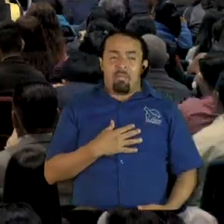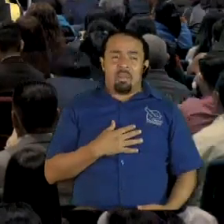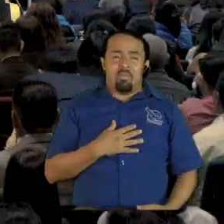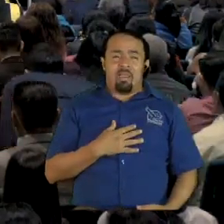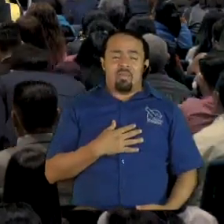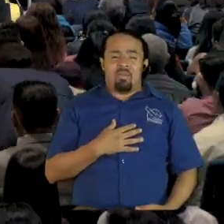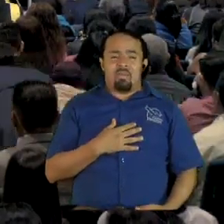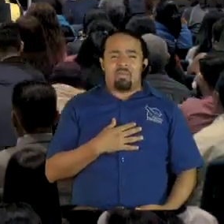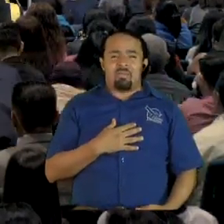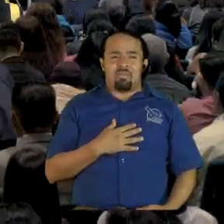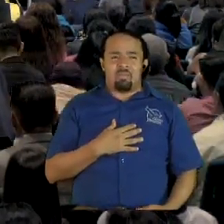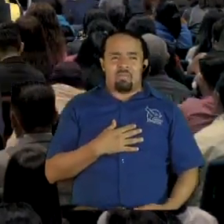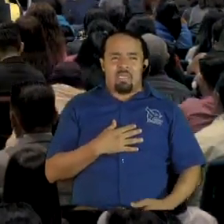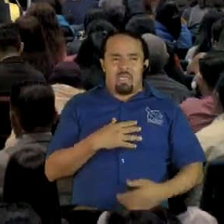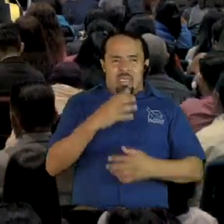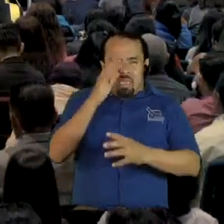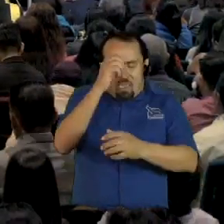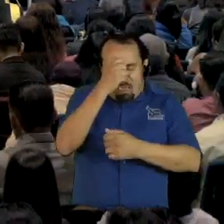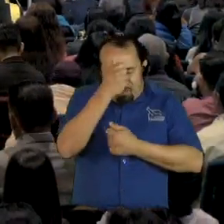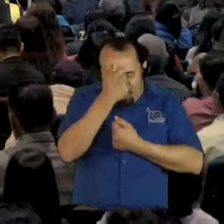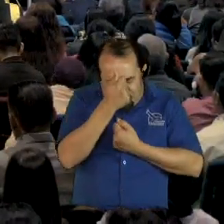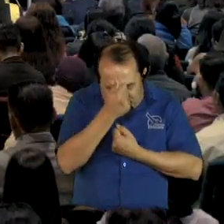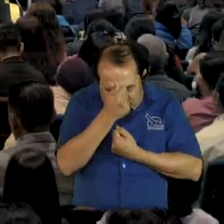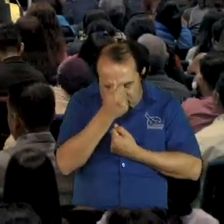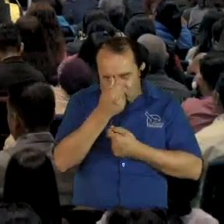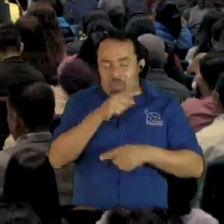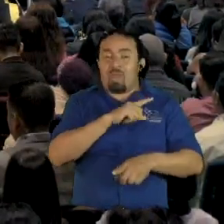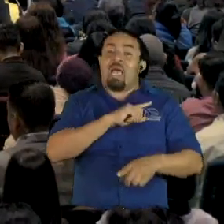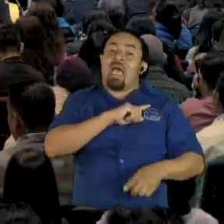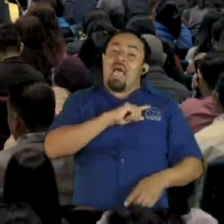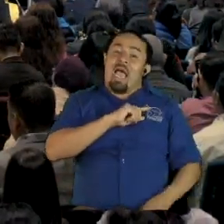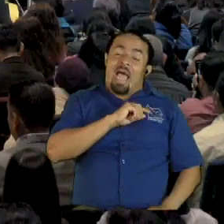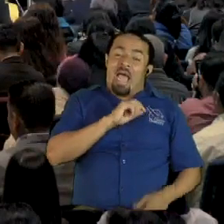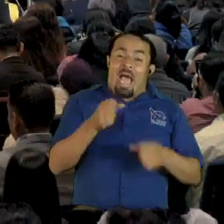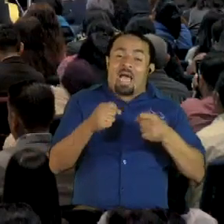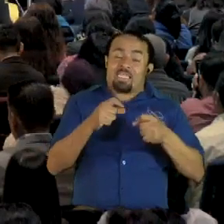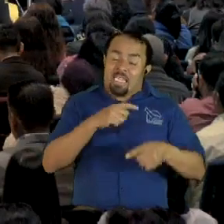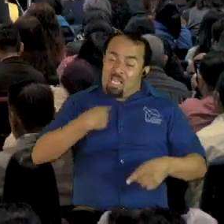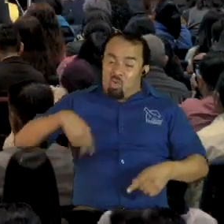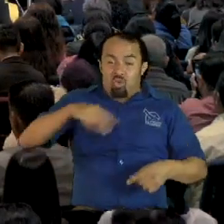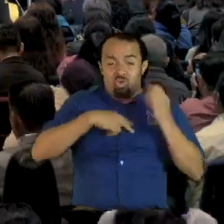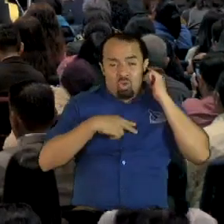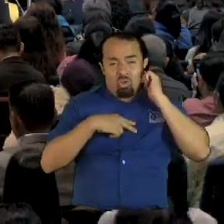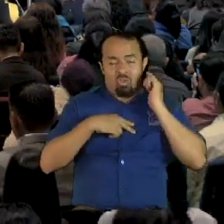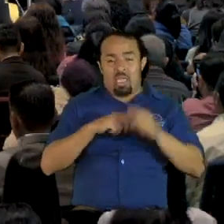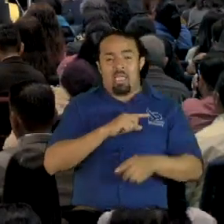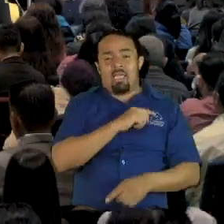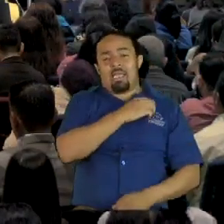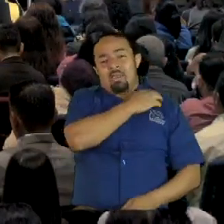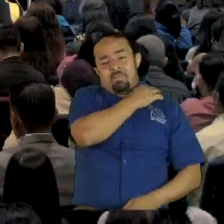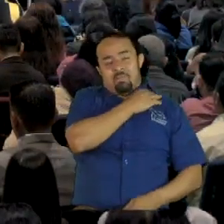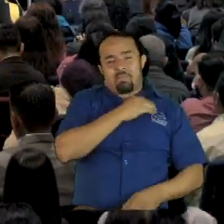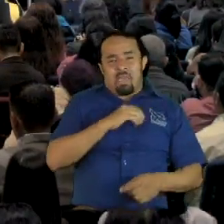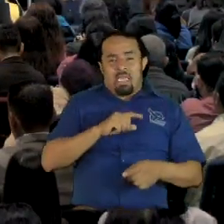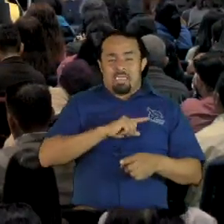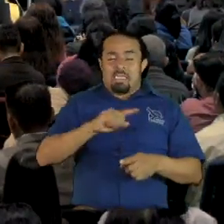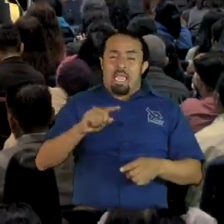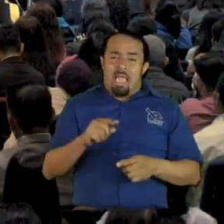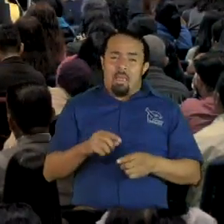arrepentimiento hace que nosotros seamos purificados en nuestro corazón. Cuando una persona verdaderamente